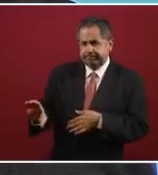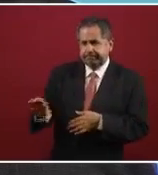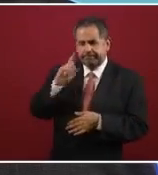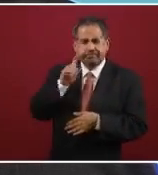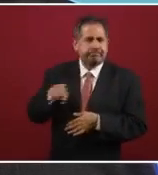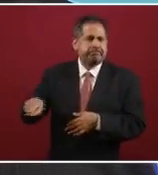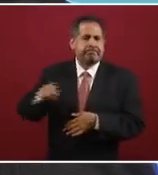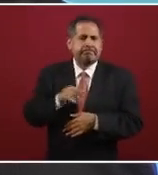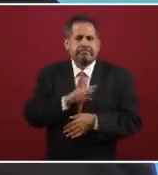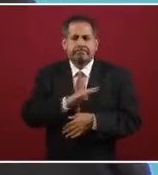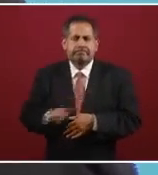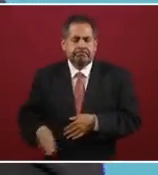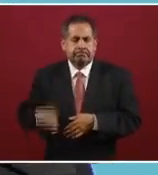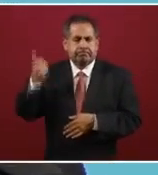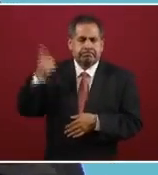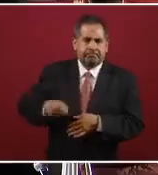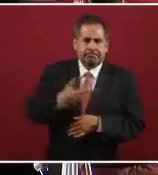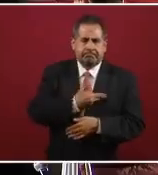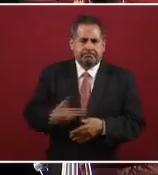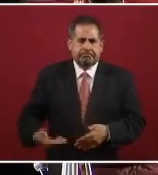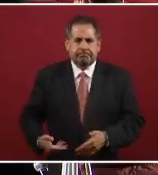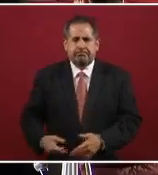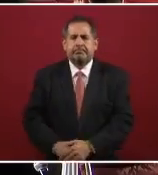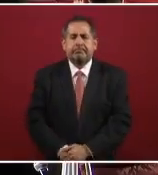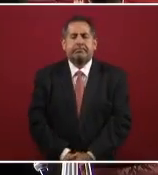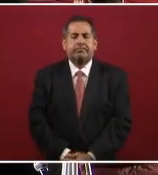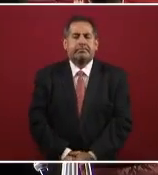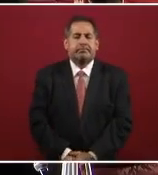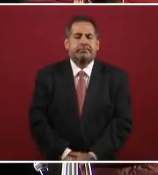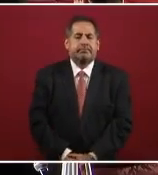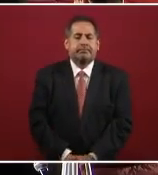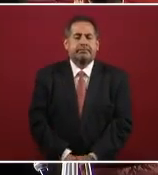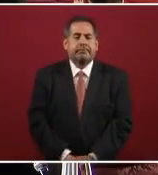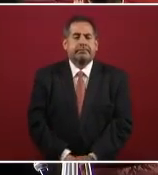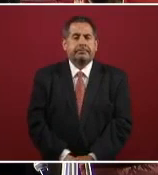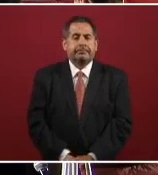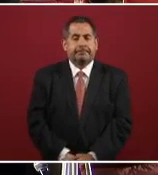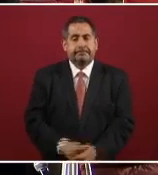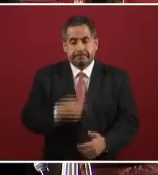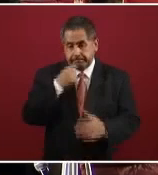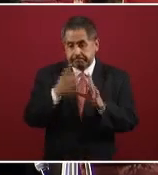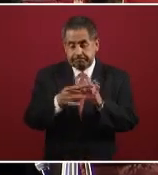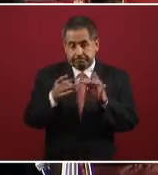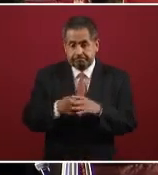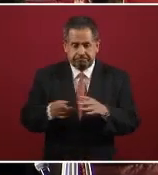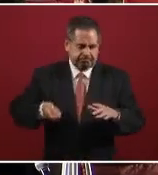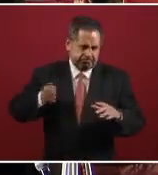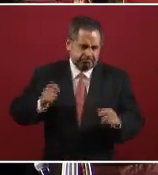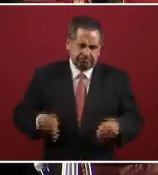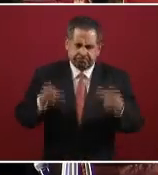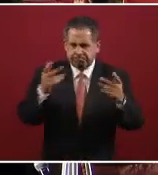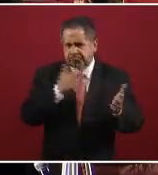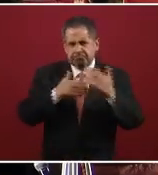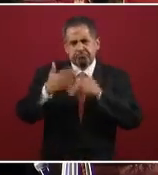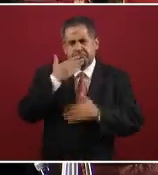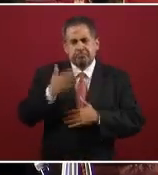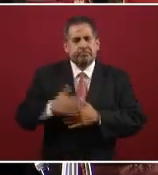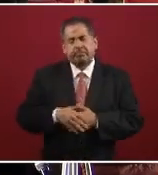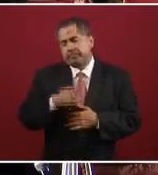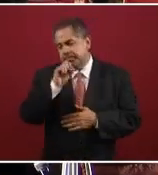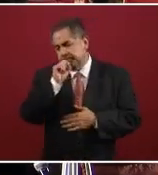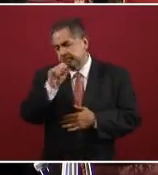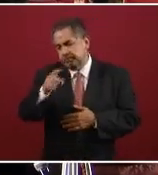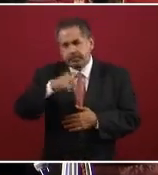principal del señor presidente la república como lo definimos pues fue una subasta exitosa y también